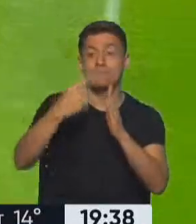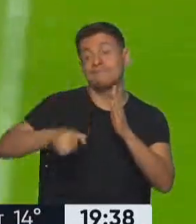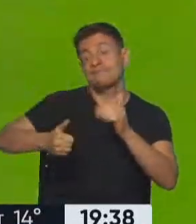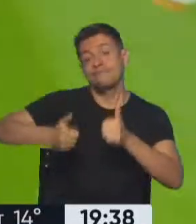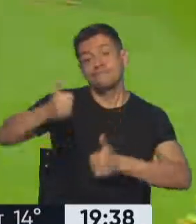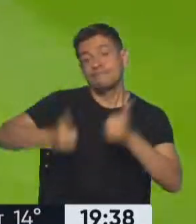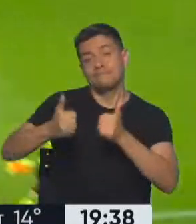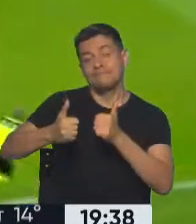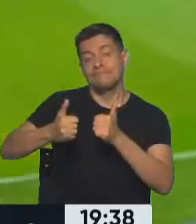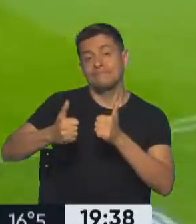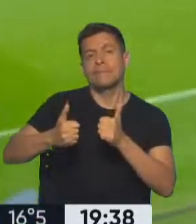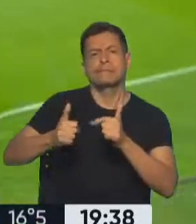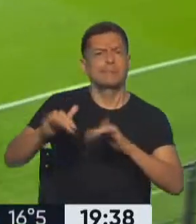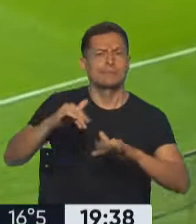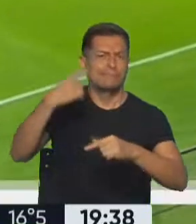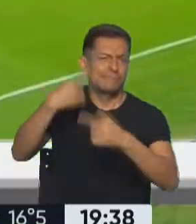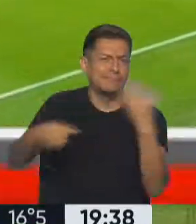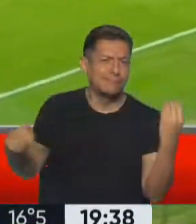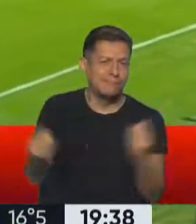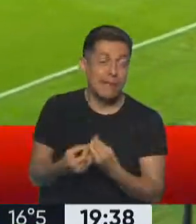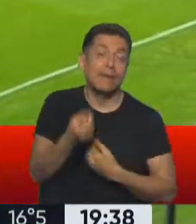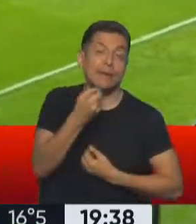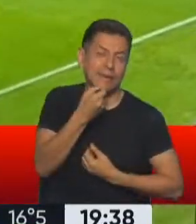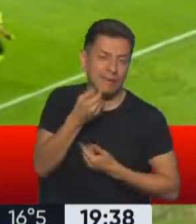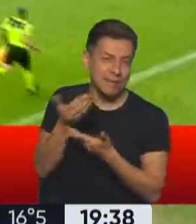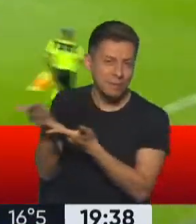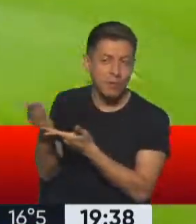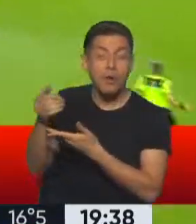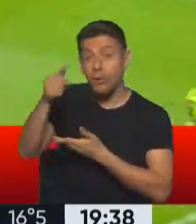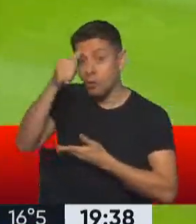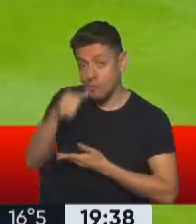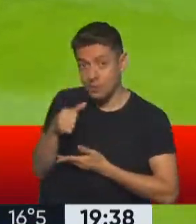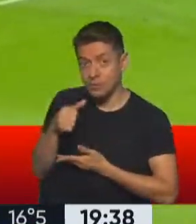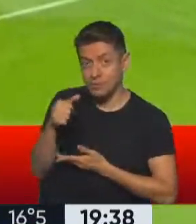donde está sucediendo de todo, ¿eh? Por ejemplo, este domingo,